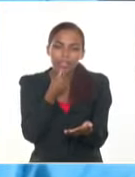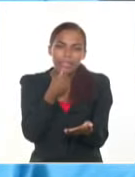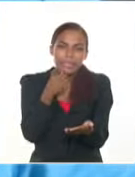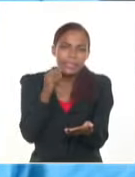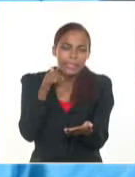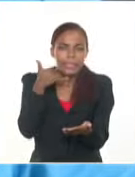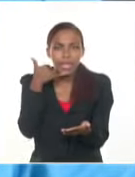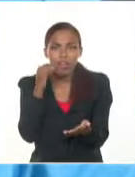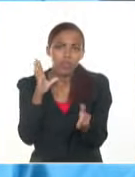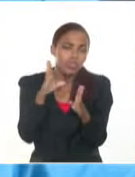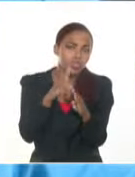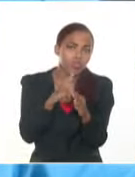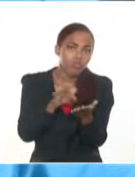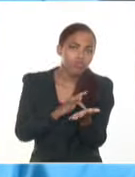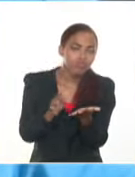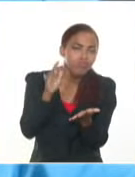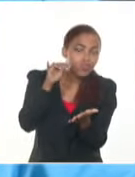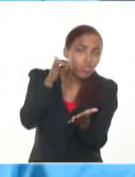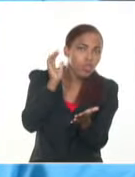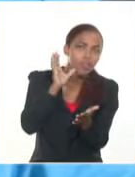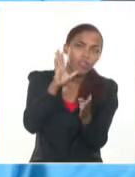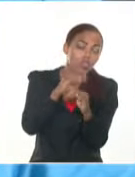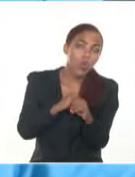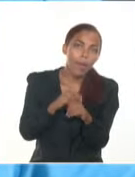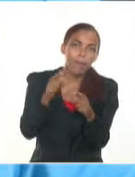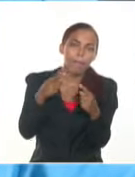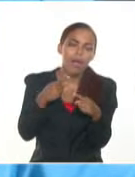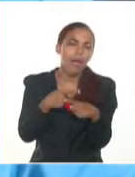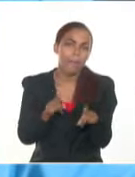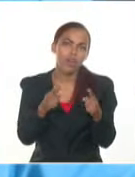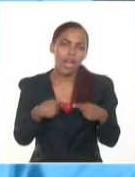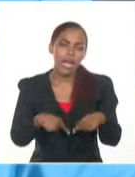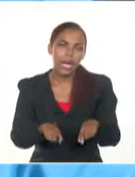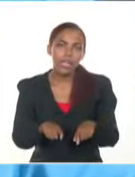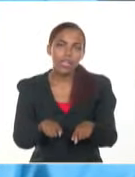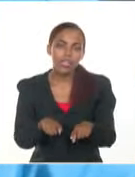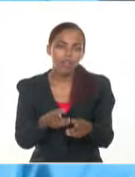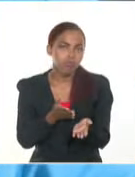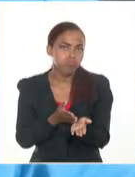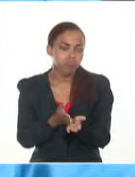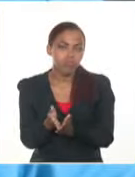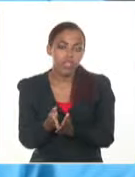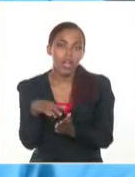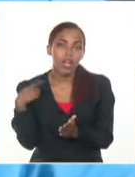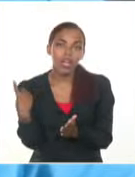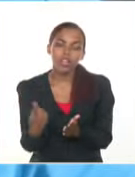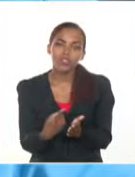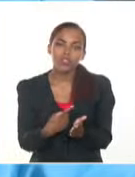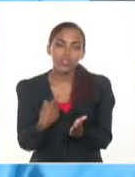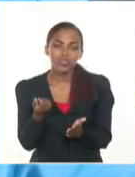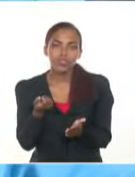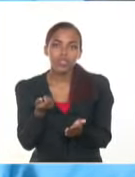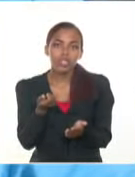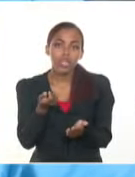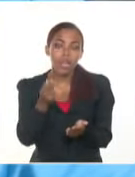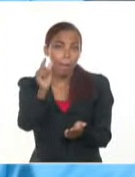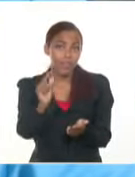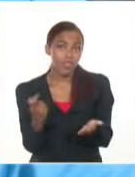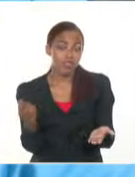pero aquí se ha mantenido bastante estable, aparte que nosotros siempre instamos al cliente a que